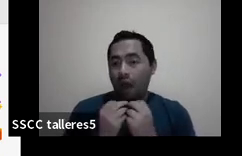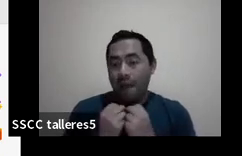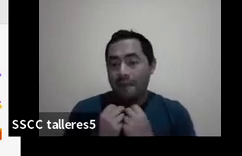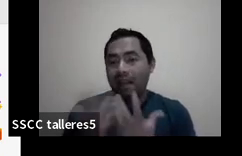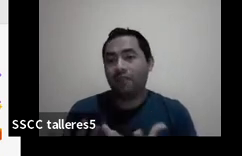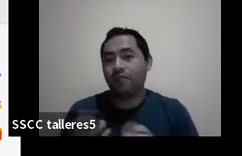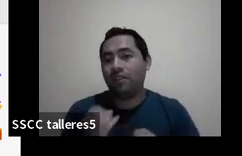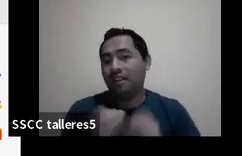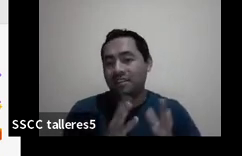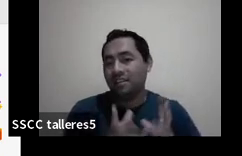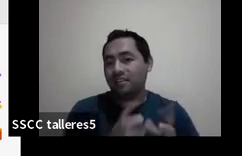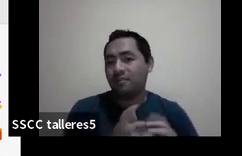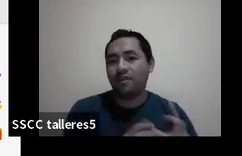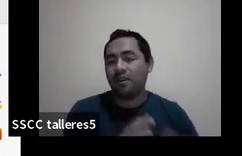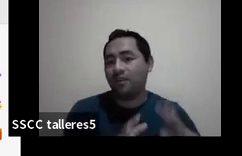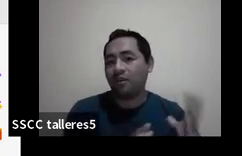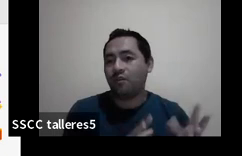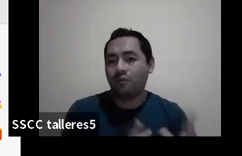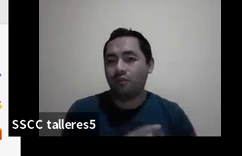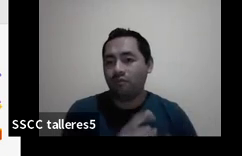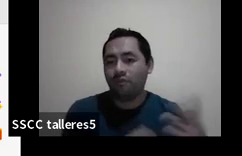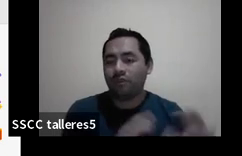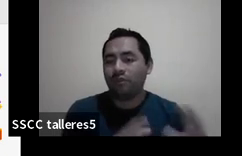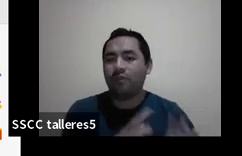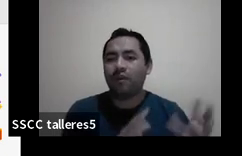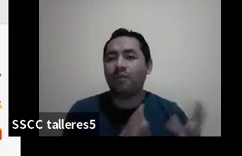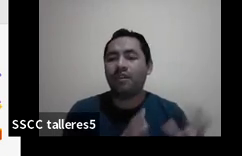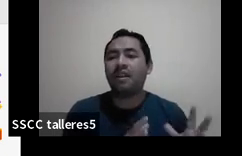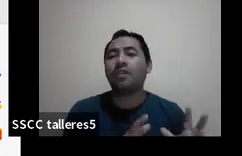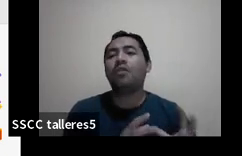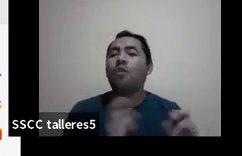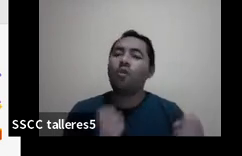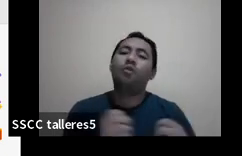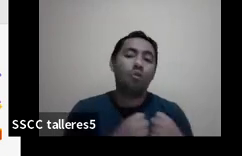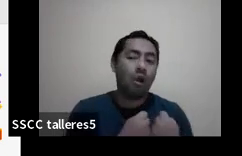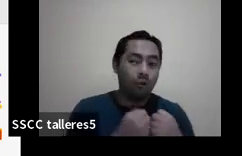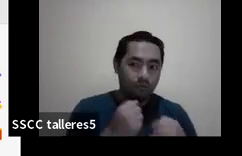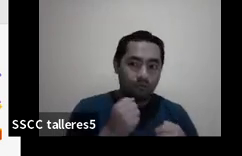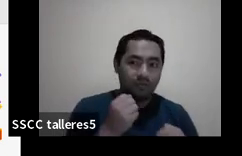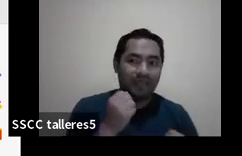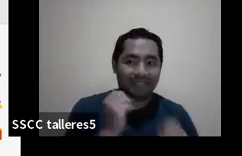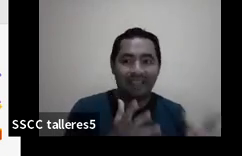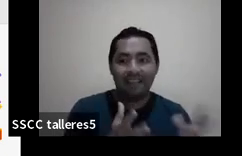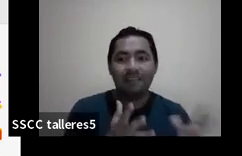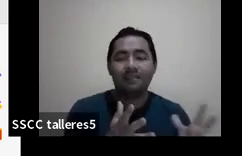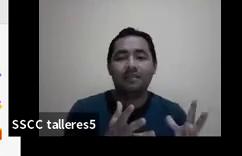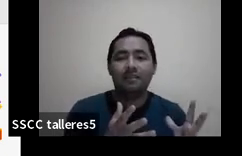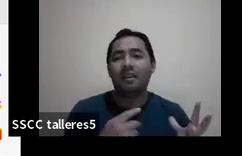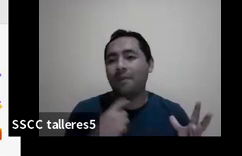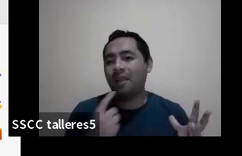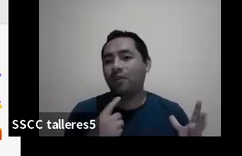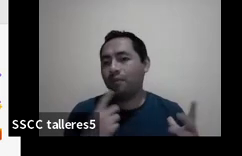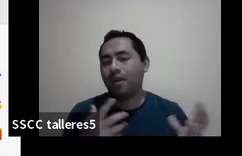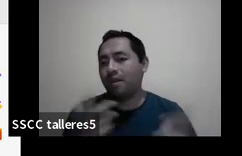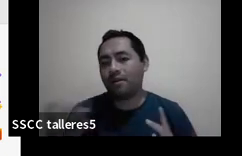lo hago hablando y las señas como que lo dejo un poquito como que por ahí de lado, o lo hago en señas